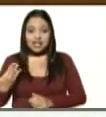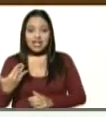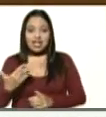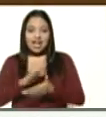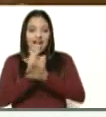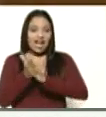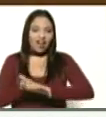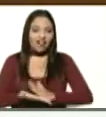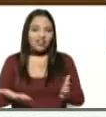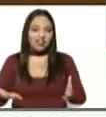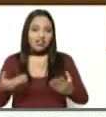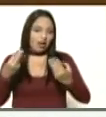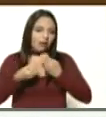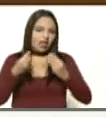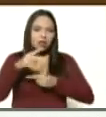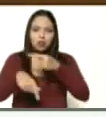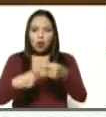nuestra vida.